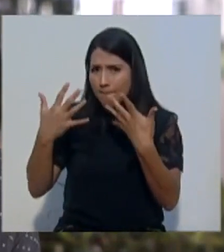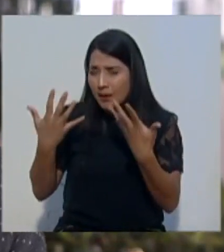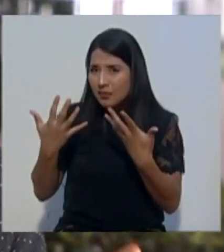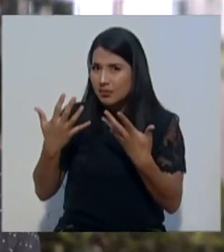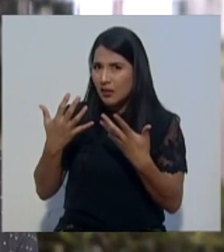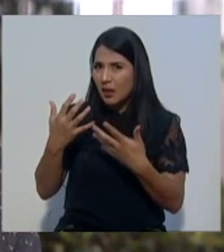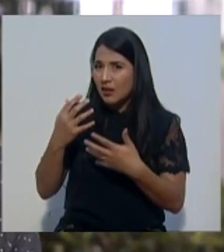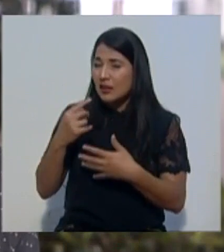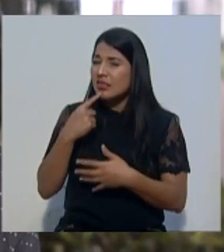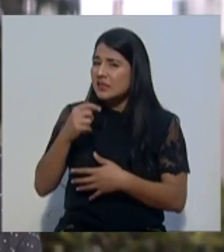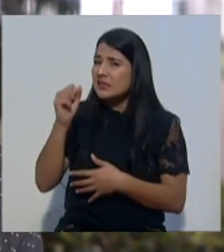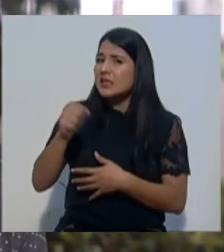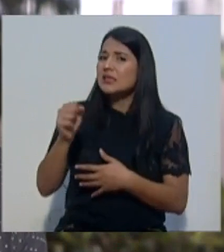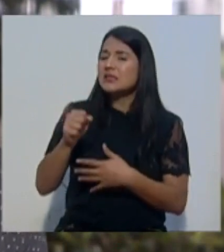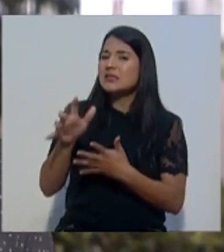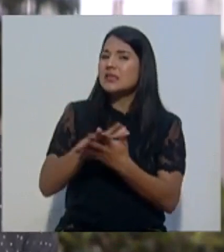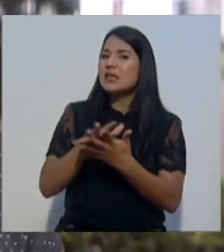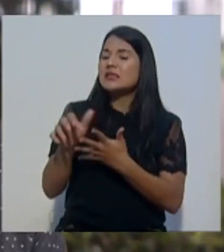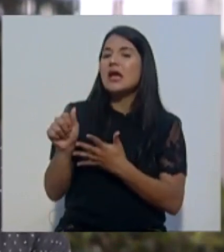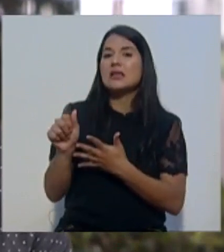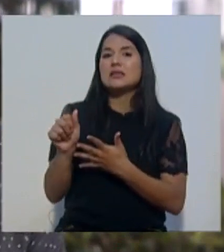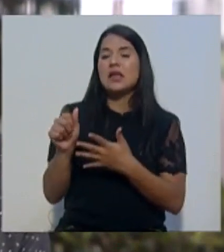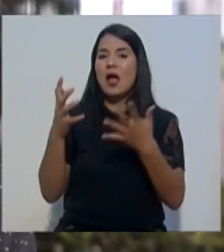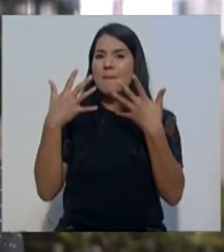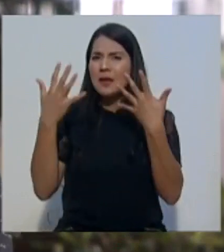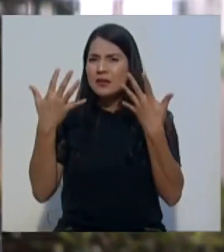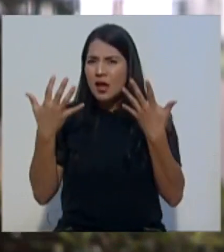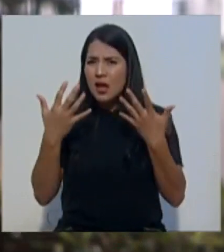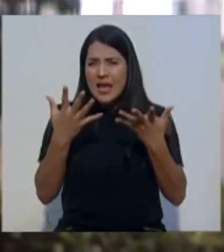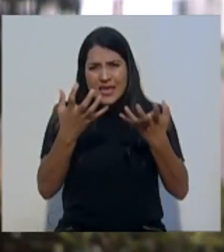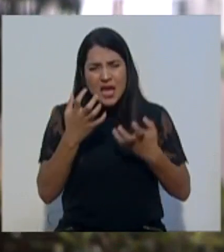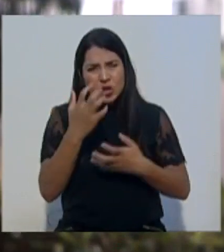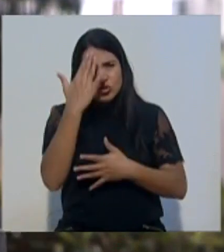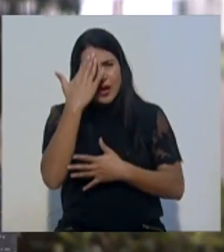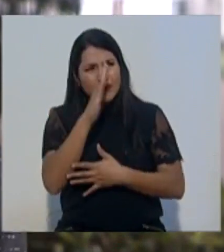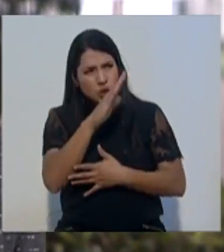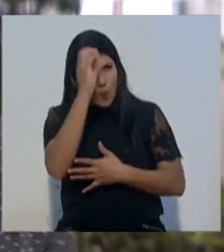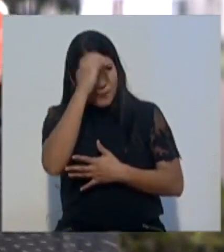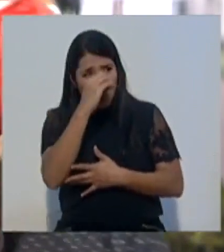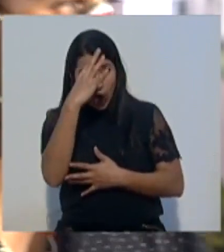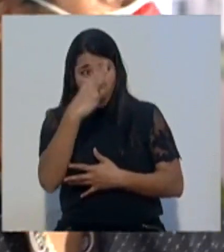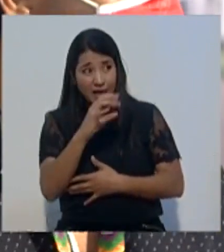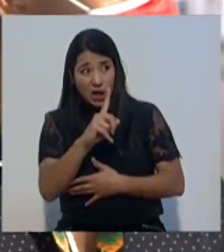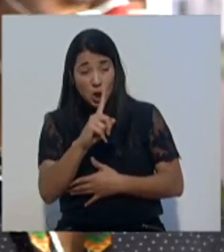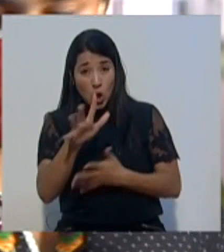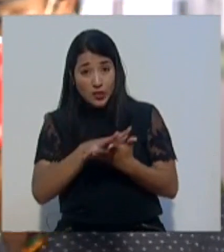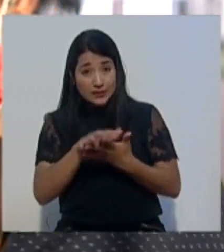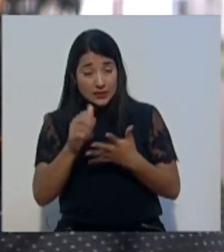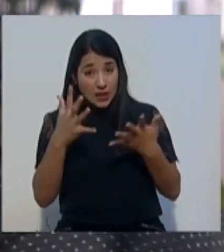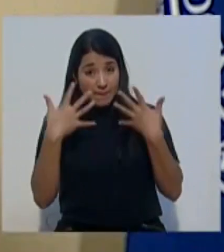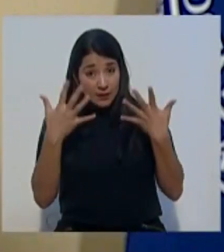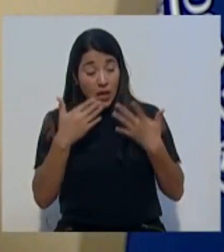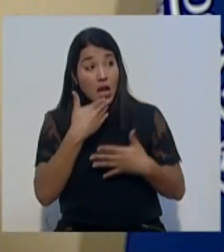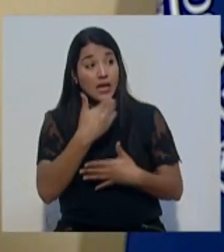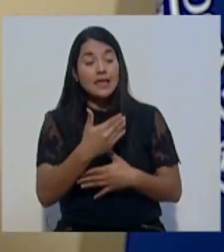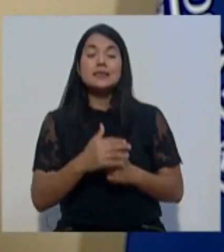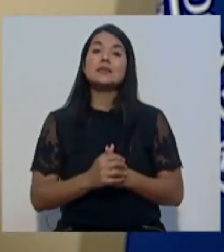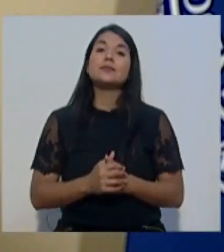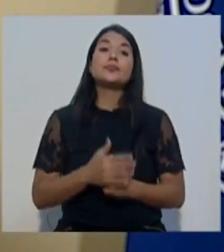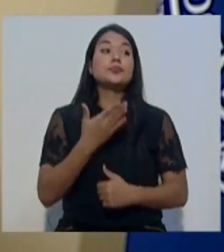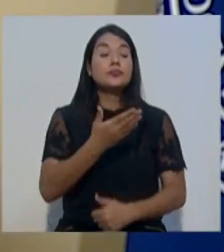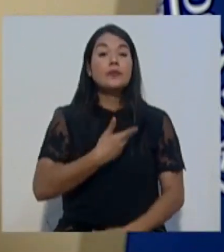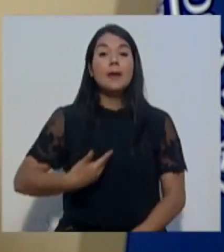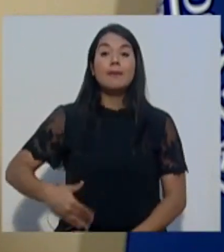también niega que Crucitas sea un desastre ambiental y cuál es la instrucción para la nueva jerarca del MINAE. Gracias. Gracias a Óscar Ulloa. Señor